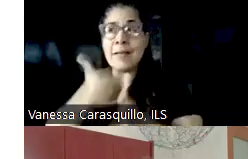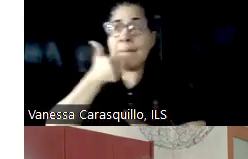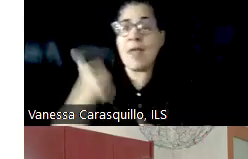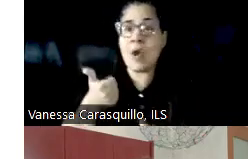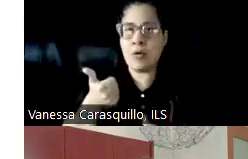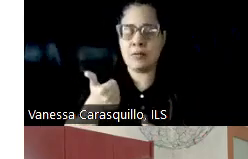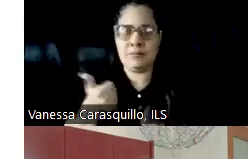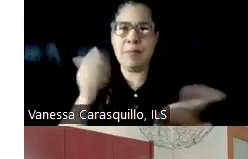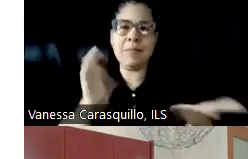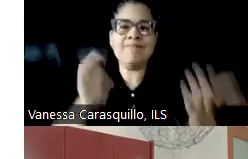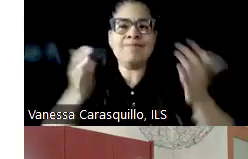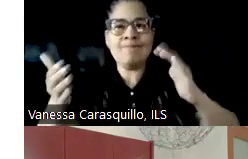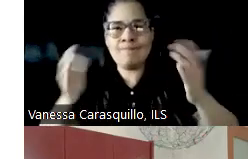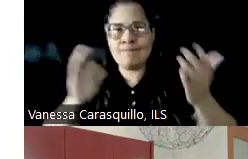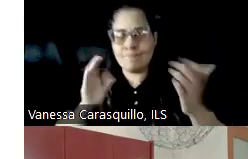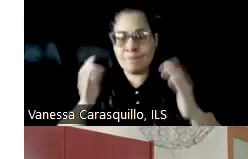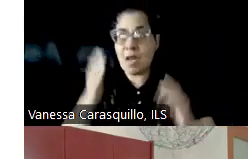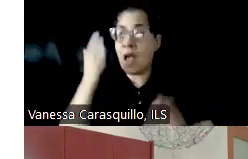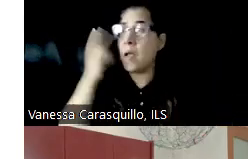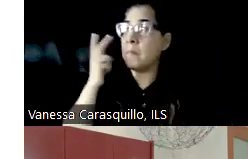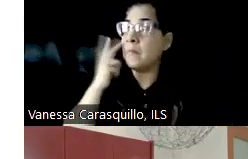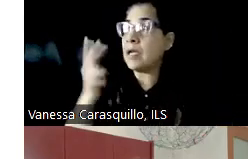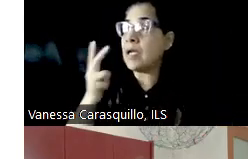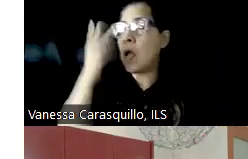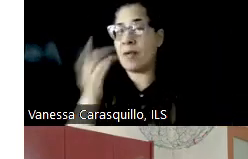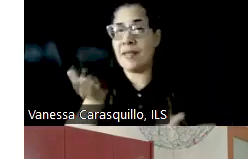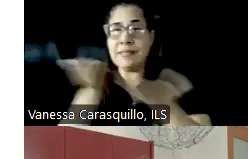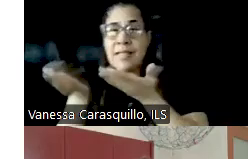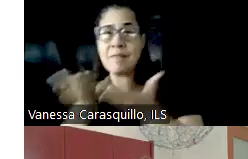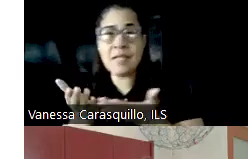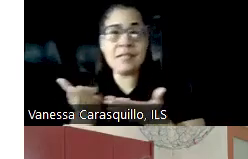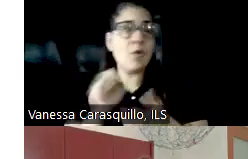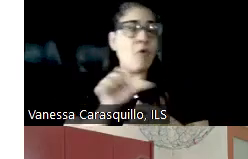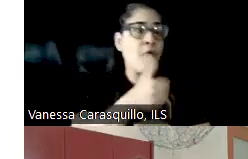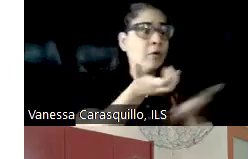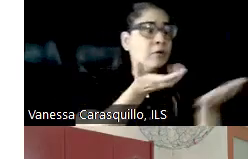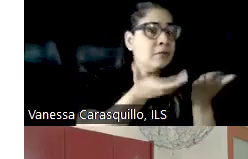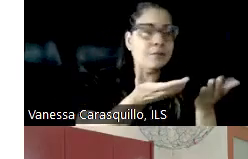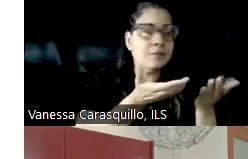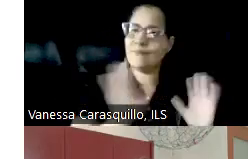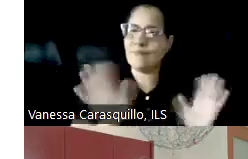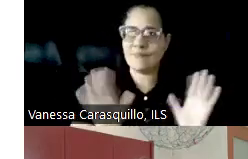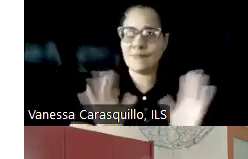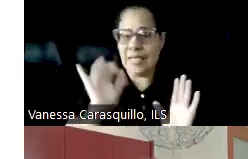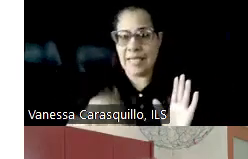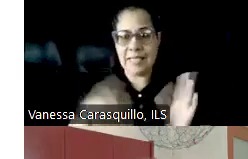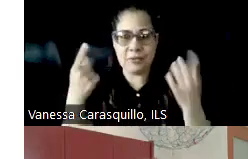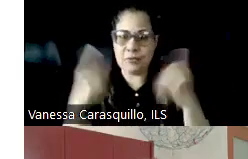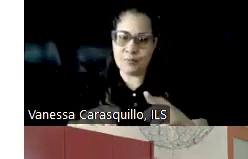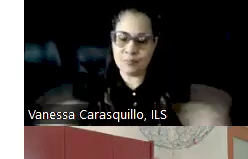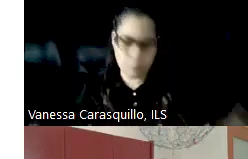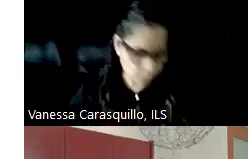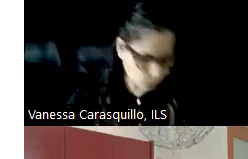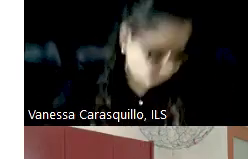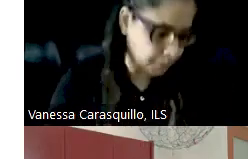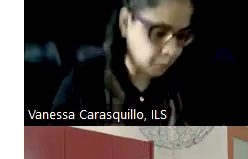otra persona, eso es porque es de servicio o este es de otro. No necesariamente está ocurriendo eso.